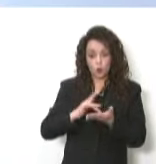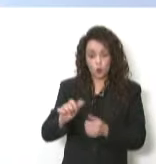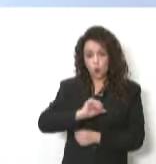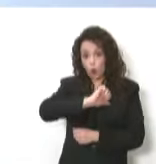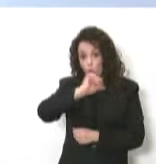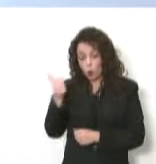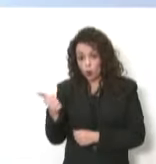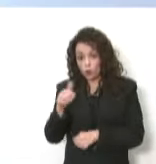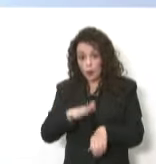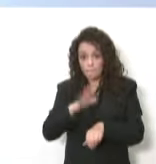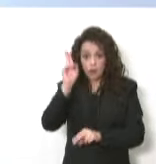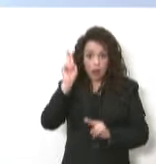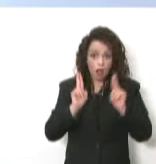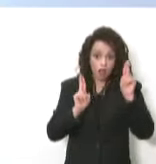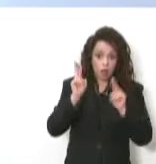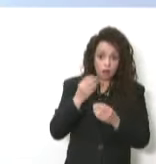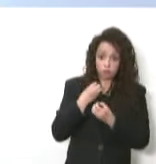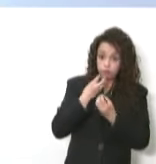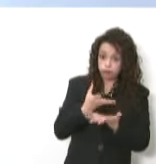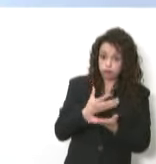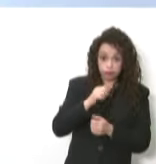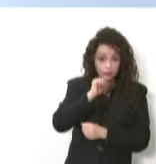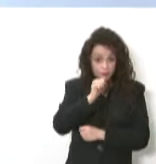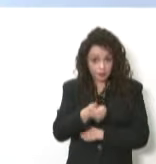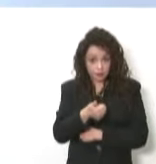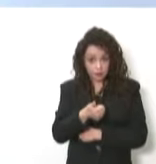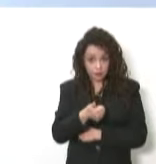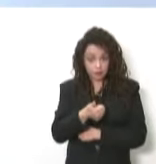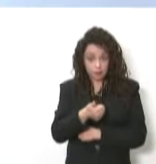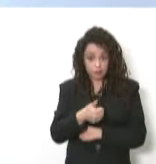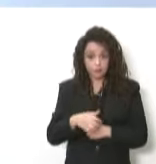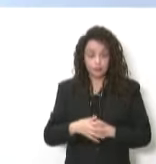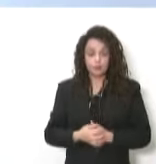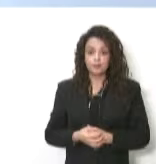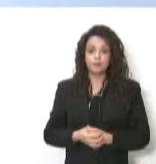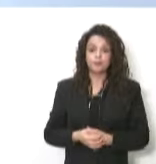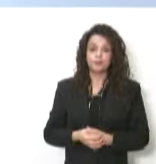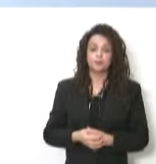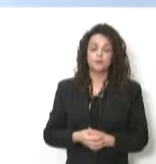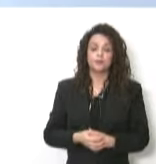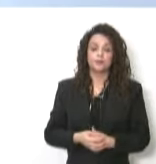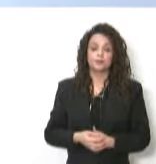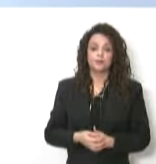otro comentario que hacer en términos